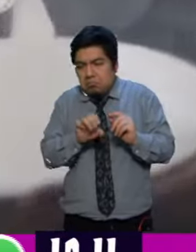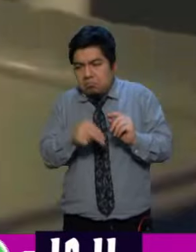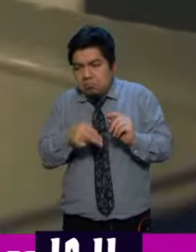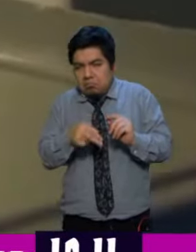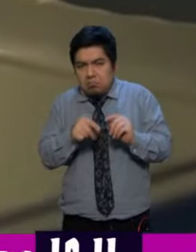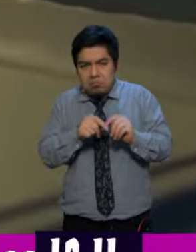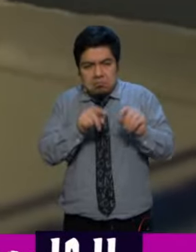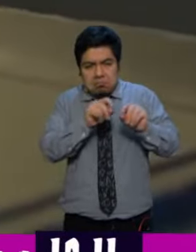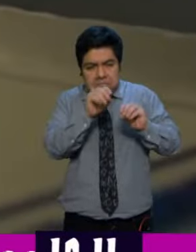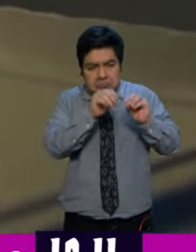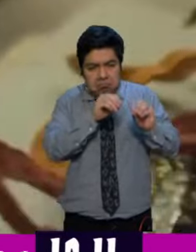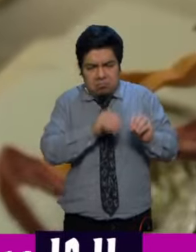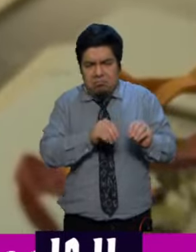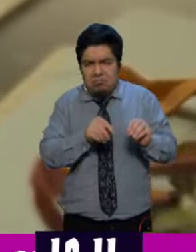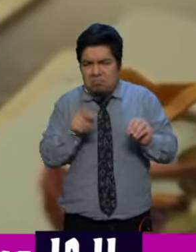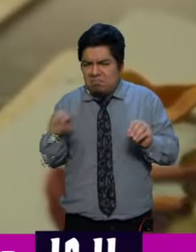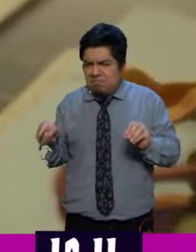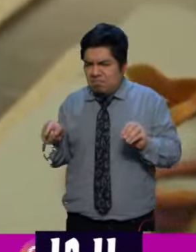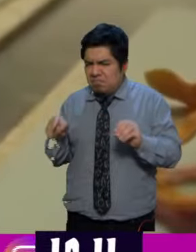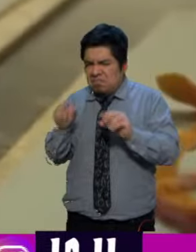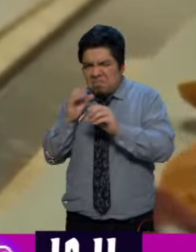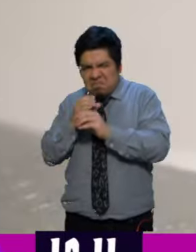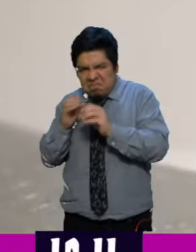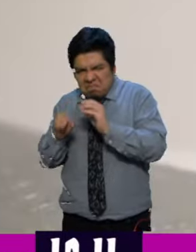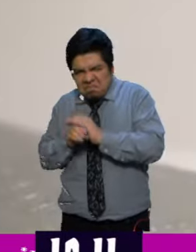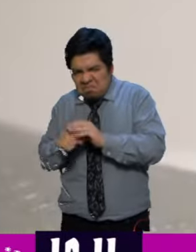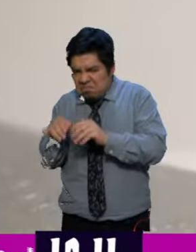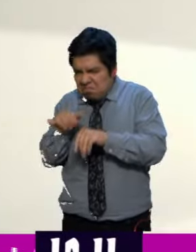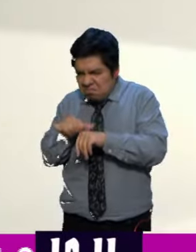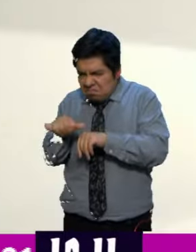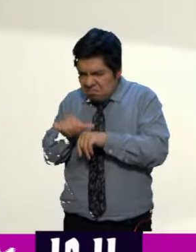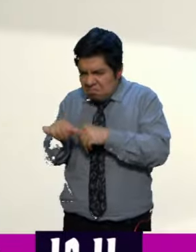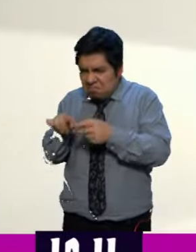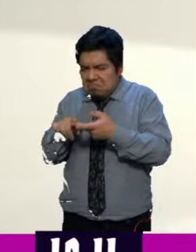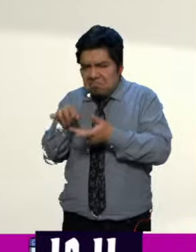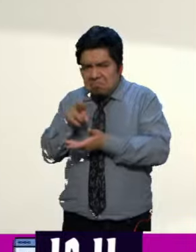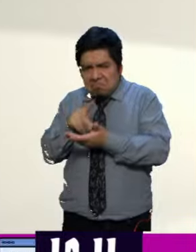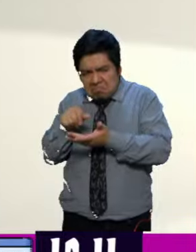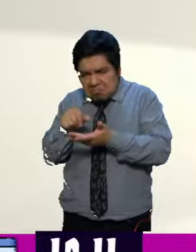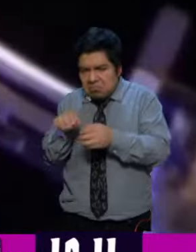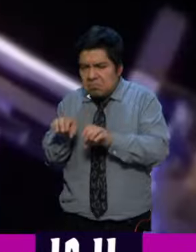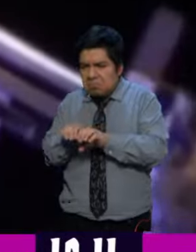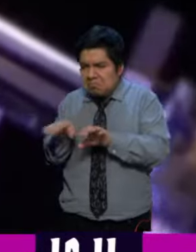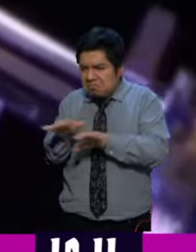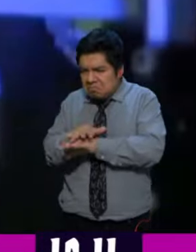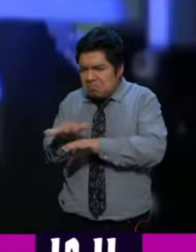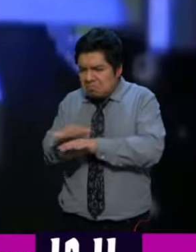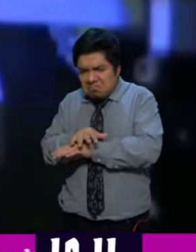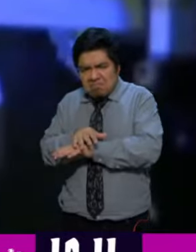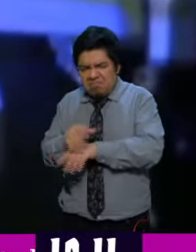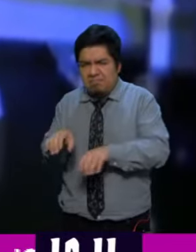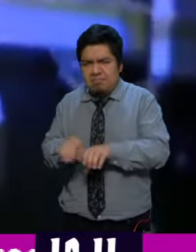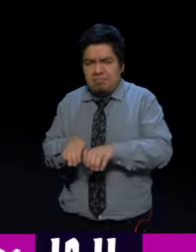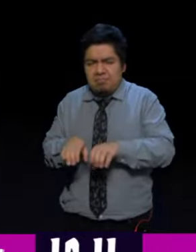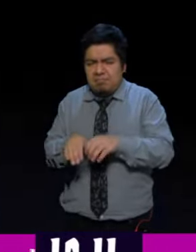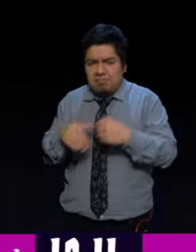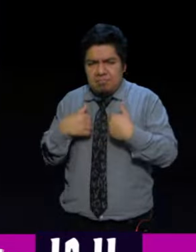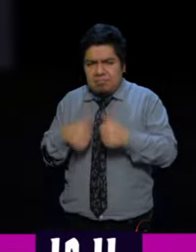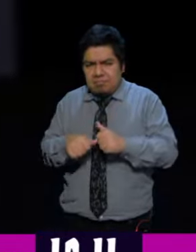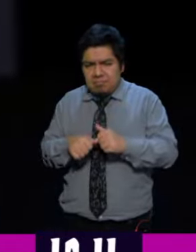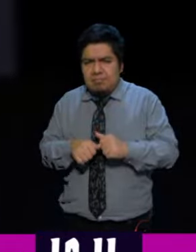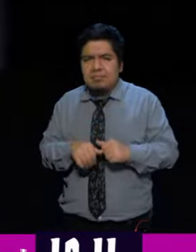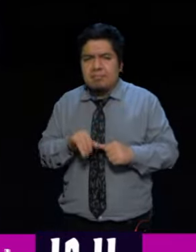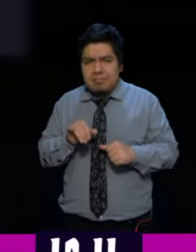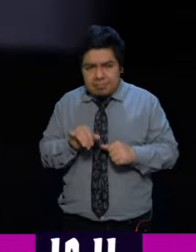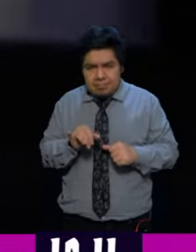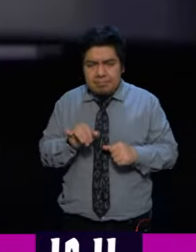través de eso. ¿Y a poco aquí qué le vas cambiando? Papa, harina, yo creo, o cómo se llama. Sí, miren, uno que estamos bien